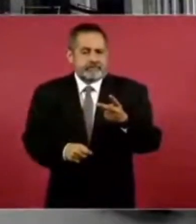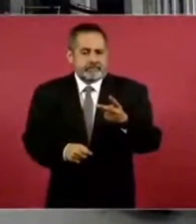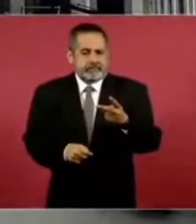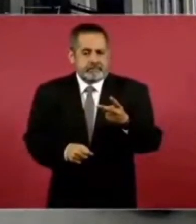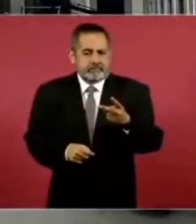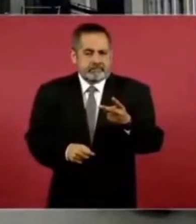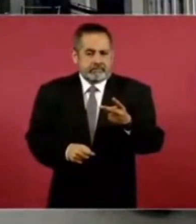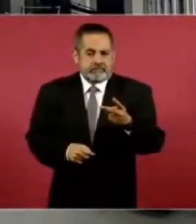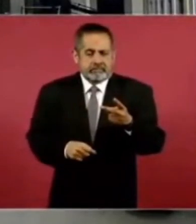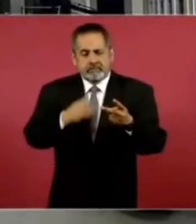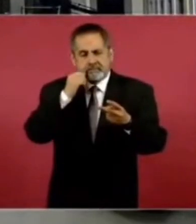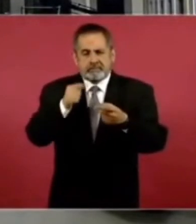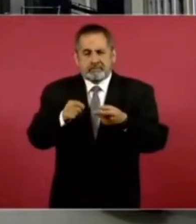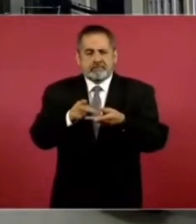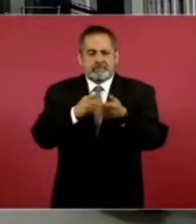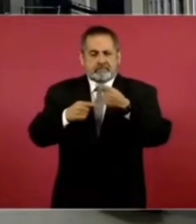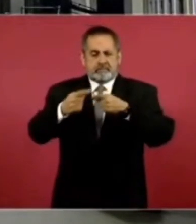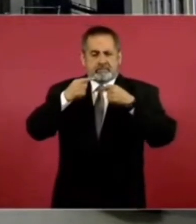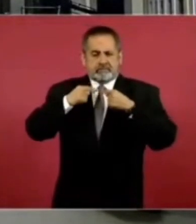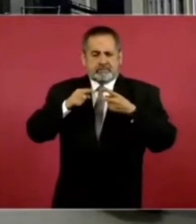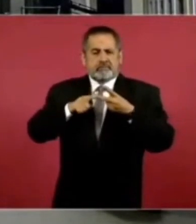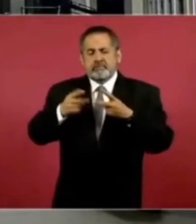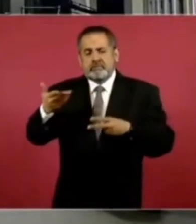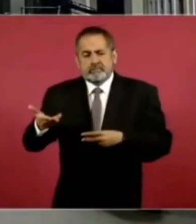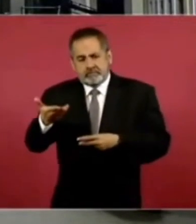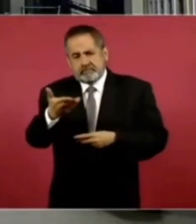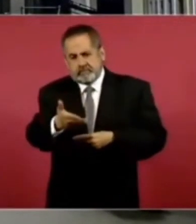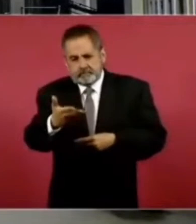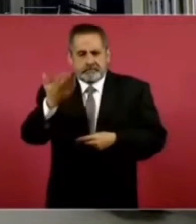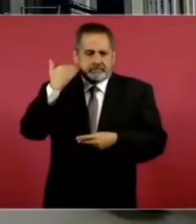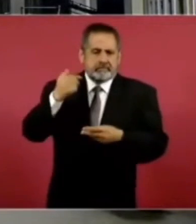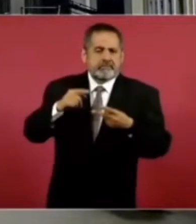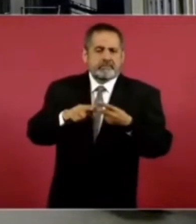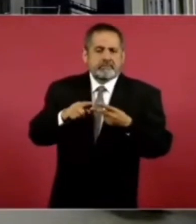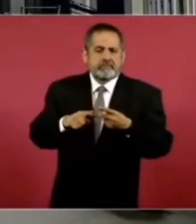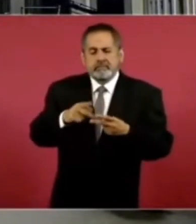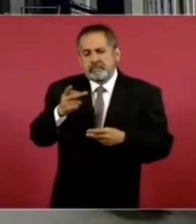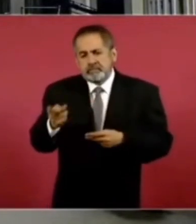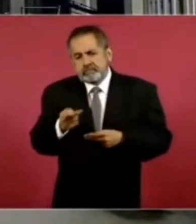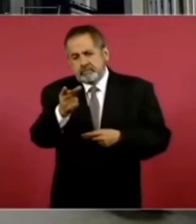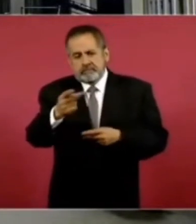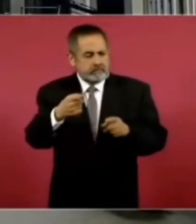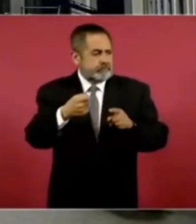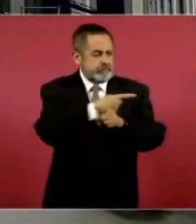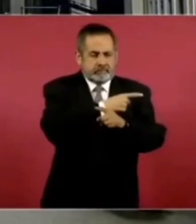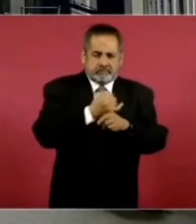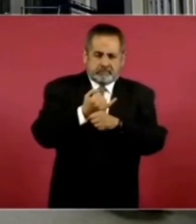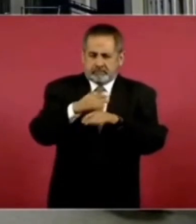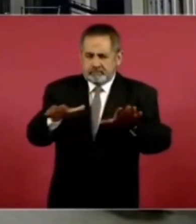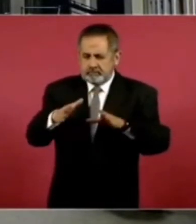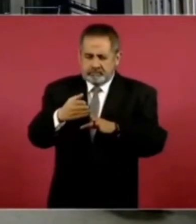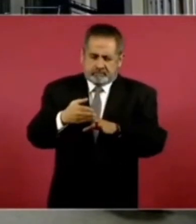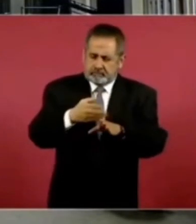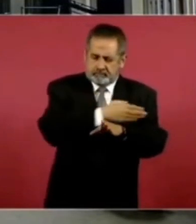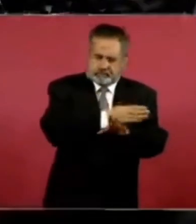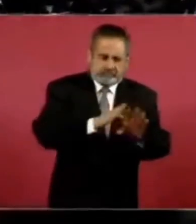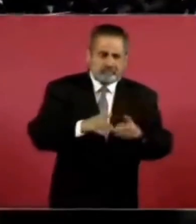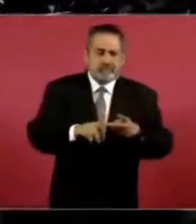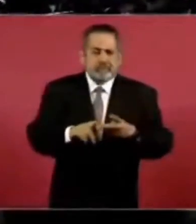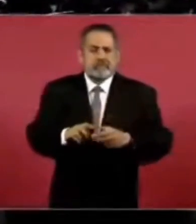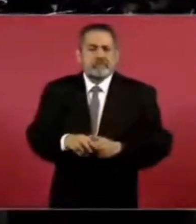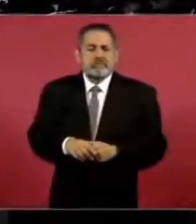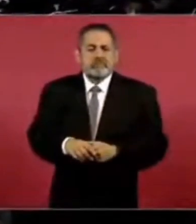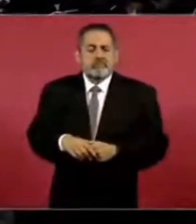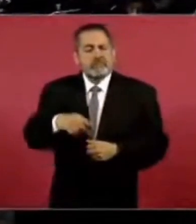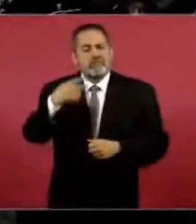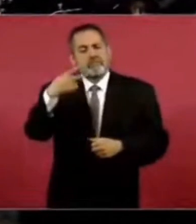quiero regresar otra vez a la petición que le hice anteriormente, una pregunta fuera del contexto informativo actual. Durante